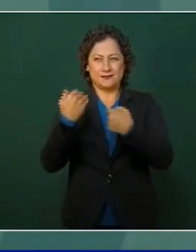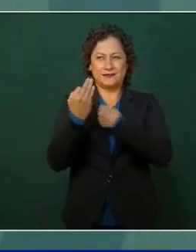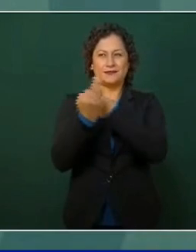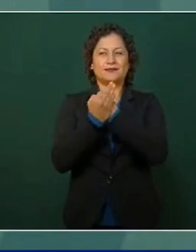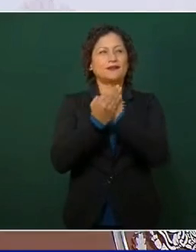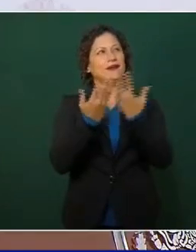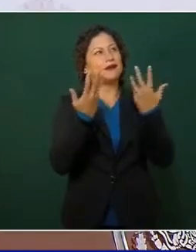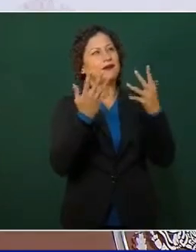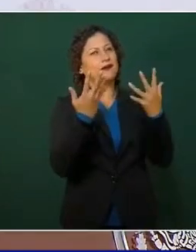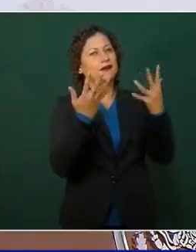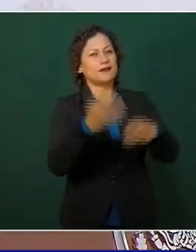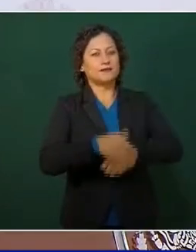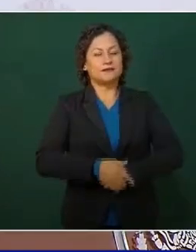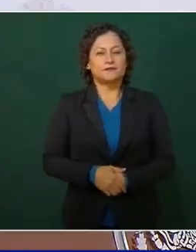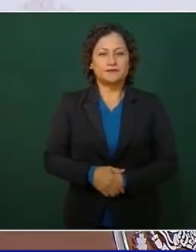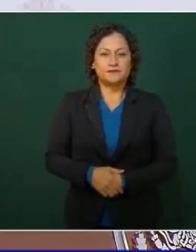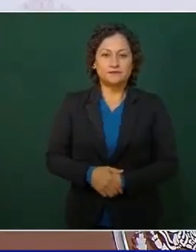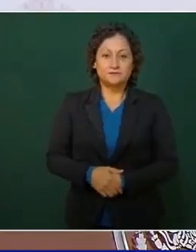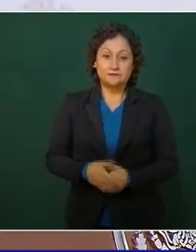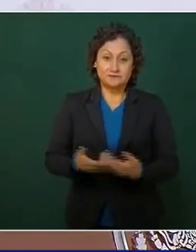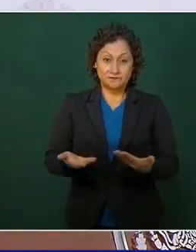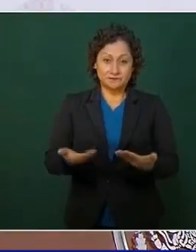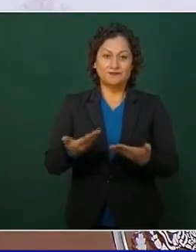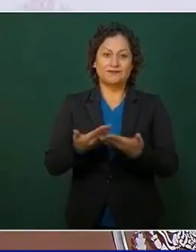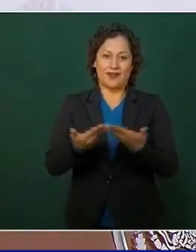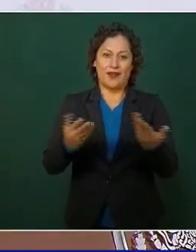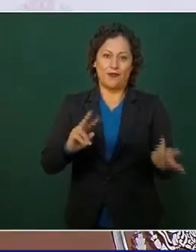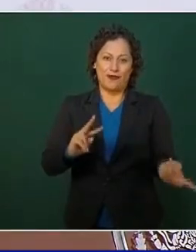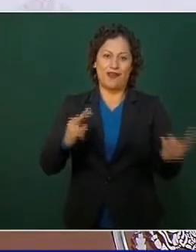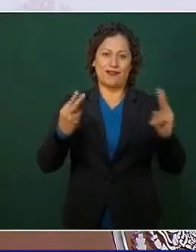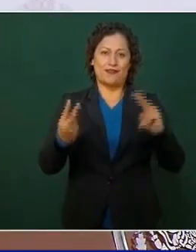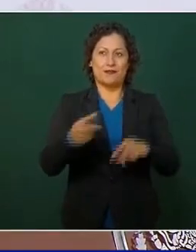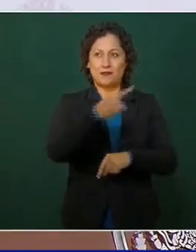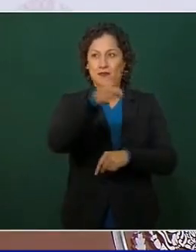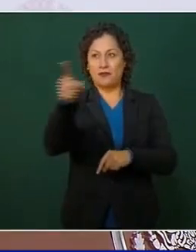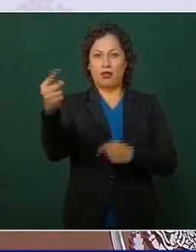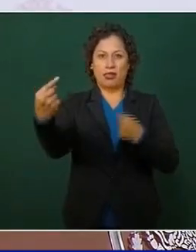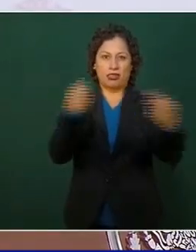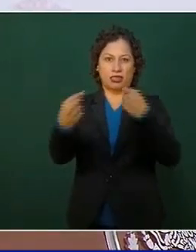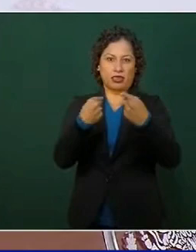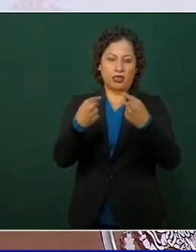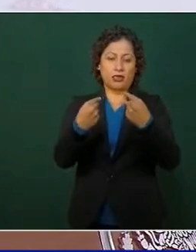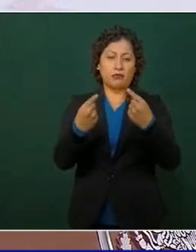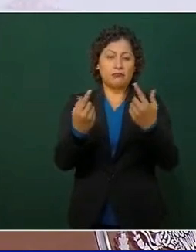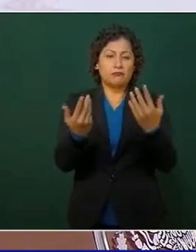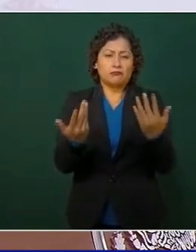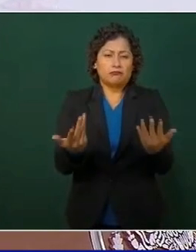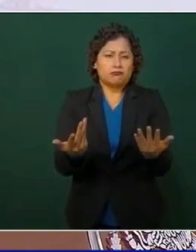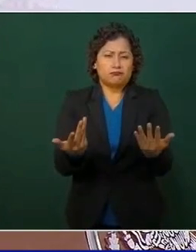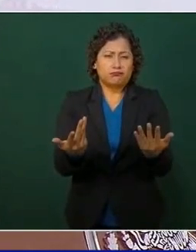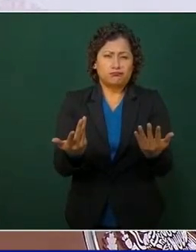Pues ahora no me aplauden, me insultan, pero